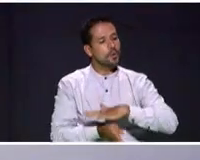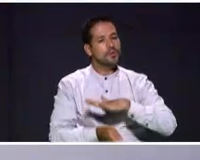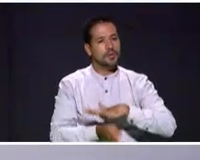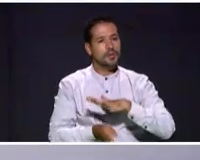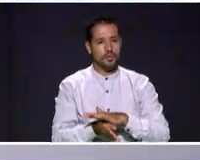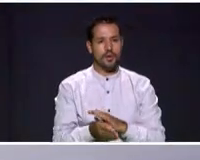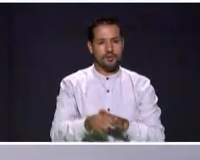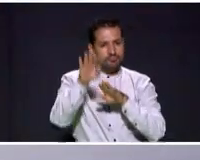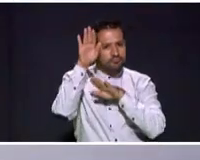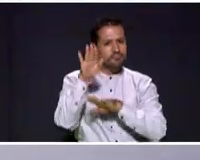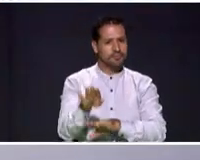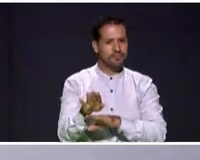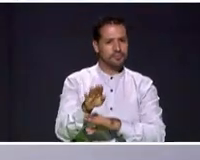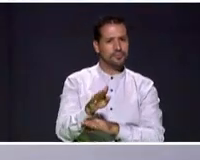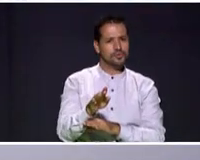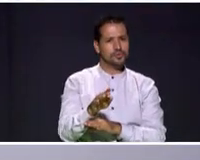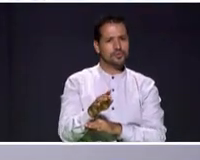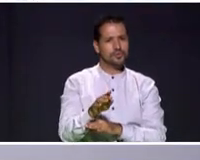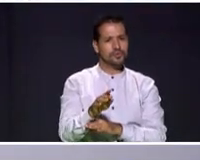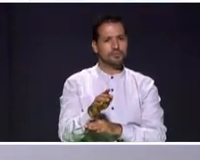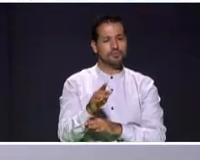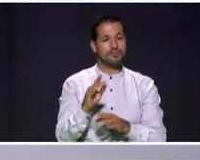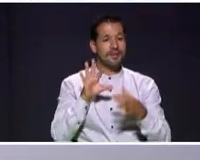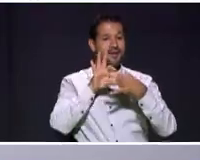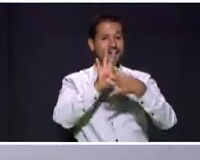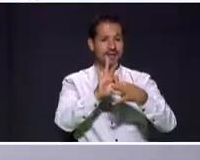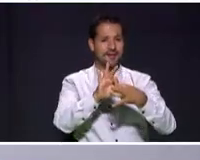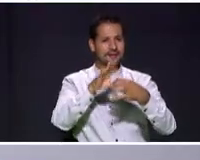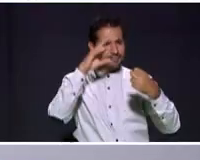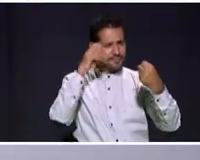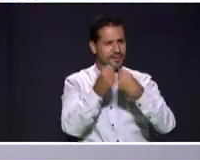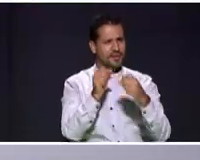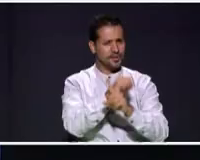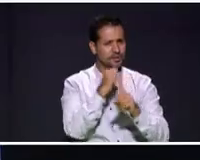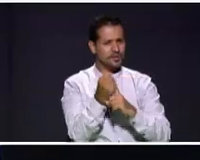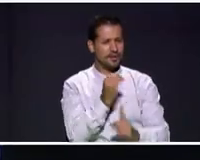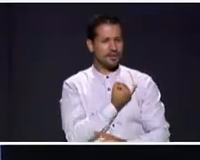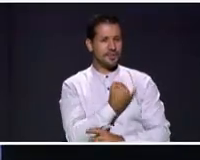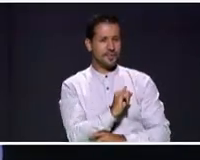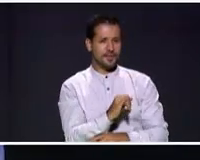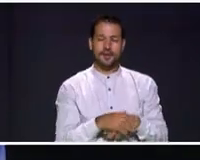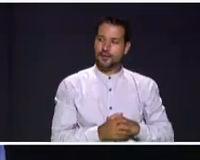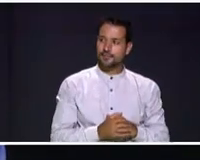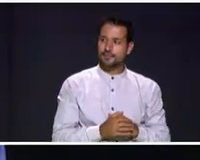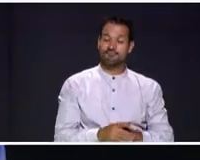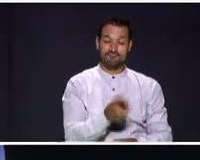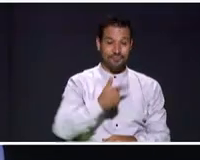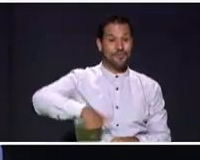aspirante por la alianza social independiente rodolfo correa responde amor ya los antioqueños hombre para que sepan ustedes más o menos en que